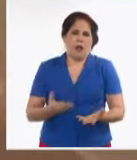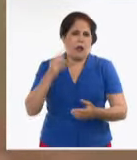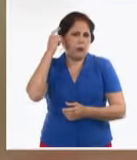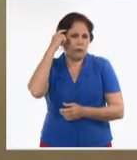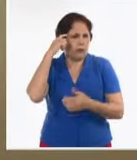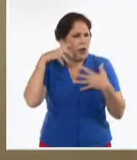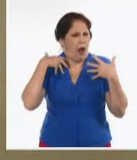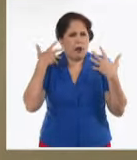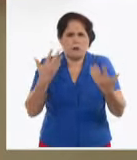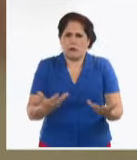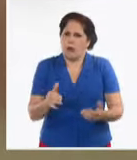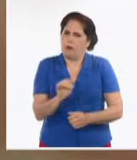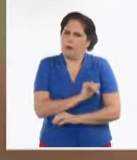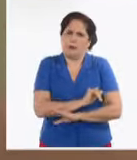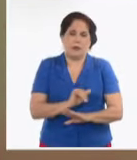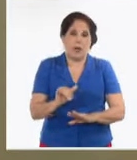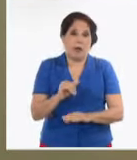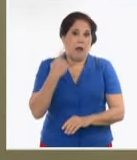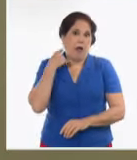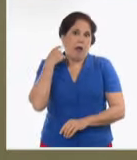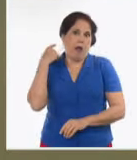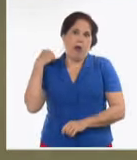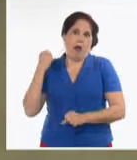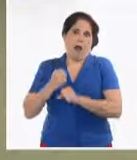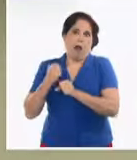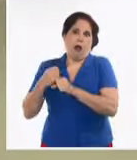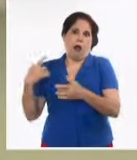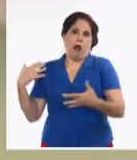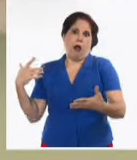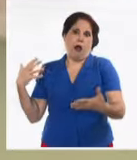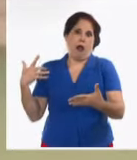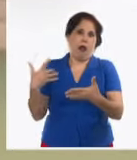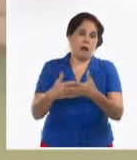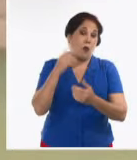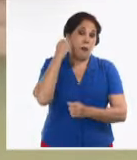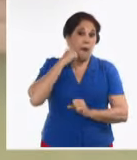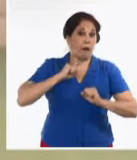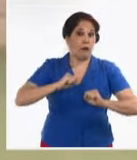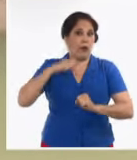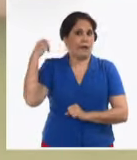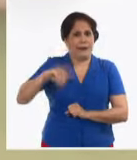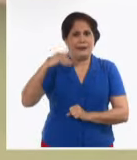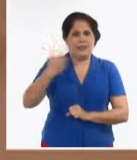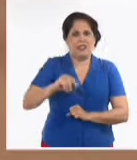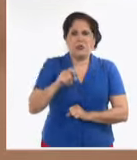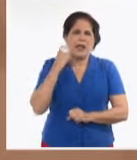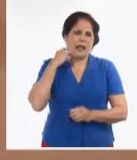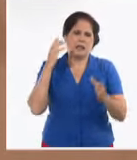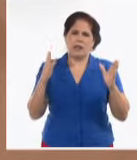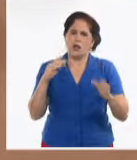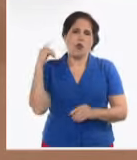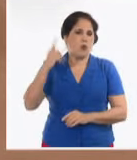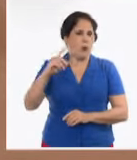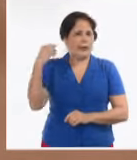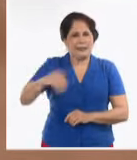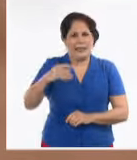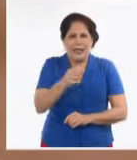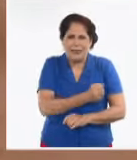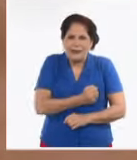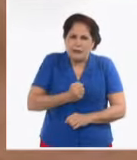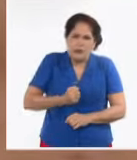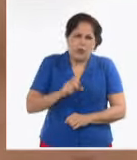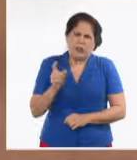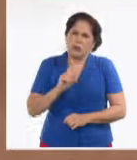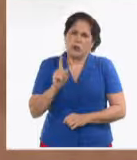físicamente. Son muchas series nacionales. Tenía que entrenar mucho más duro este año no lo hice. Creo que por no menospreciar el